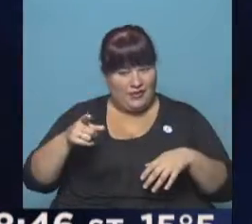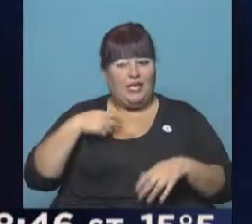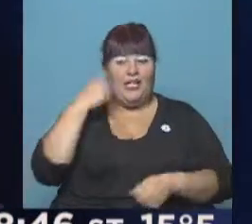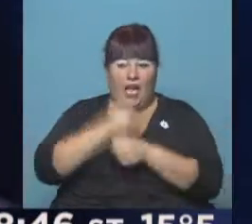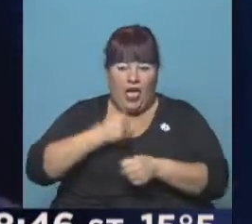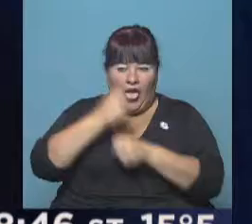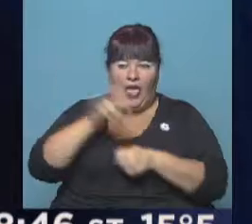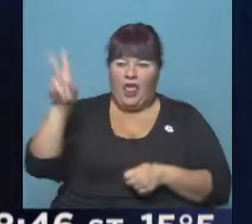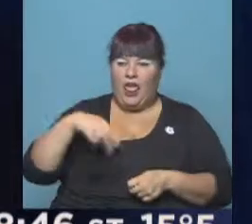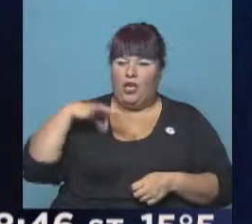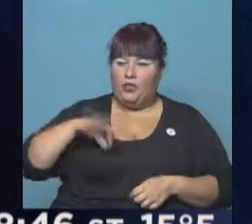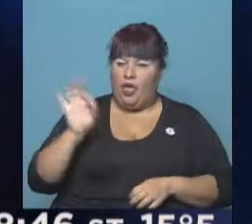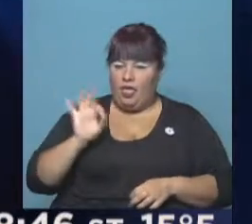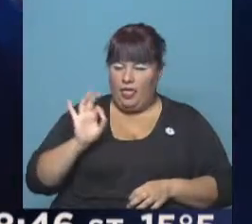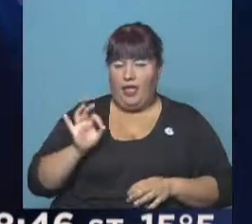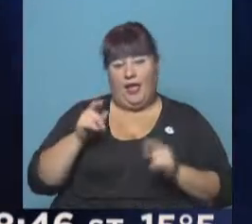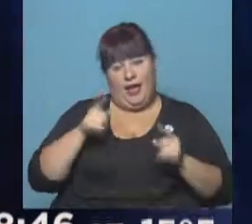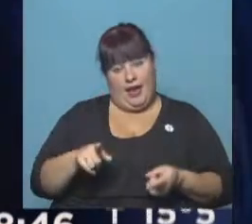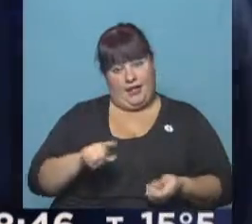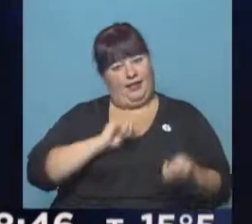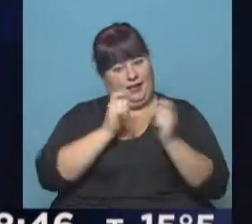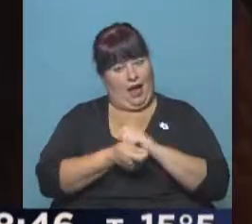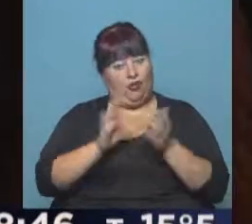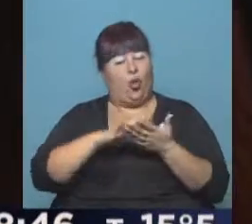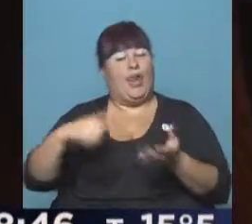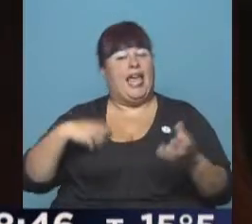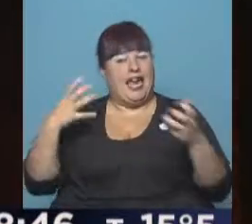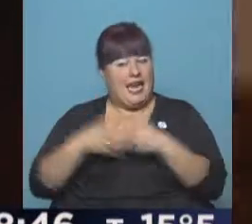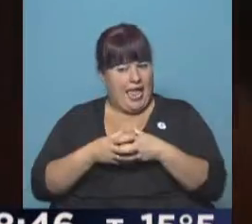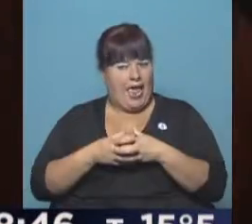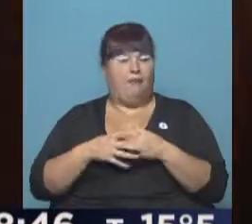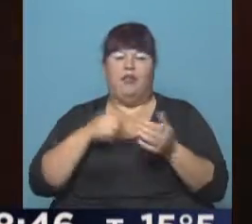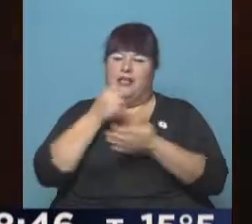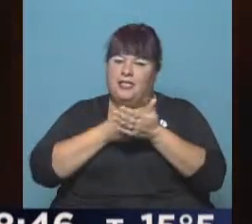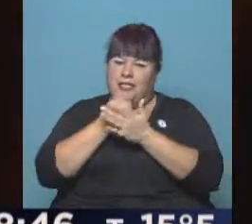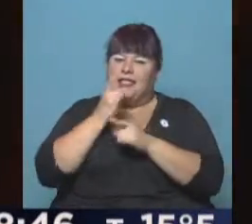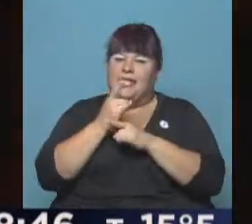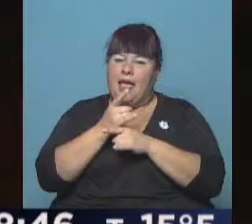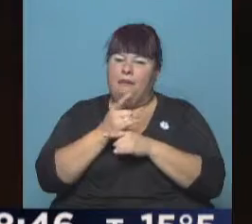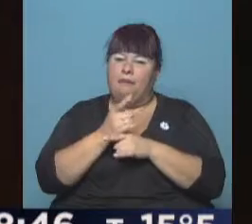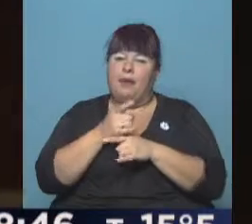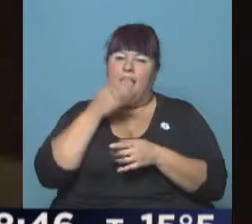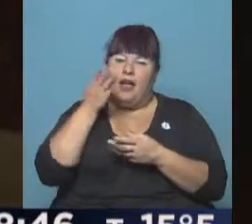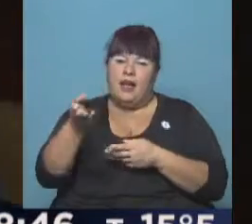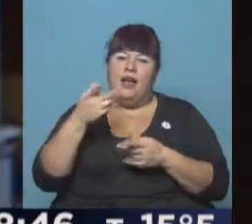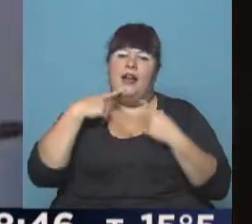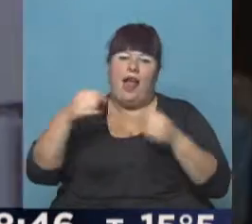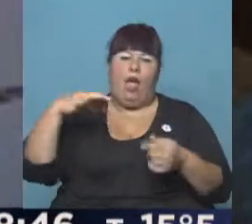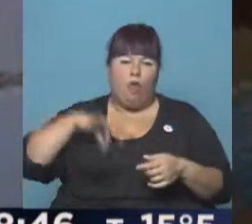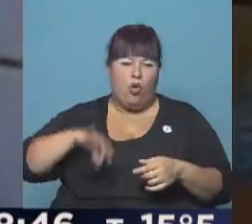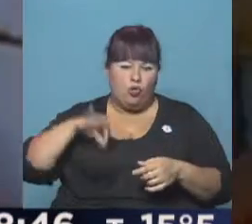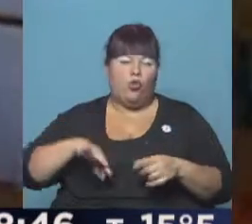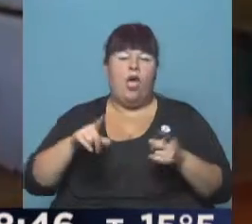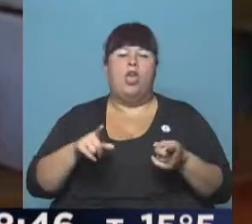que trabajaban y no cobraban y esto es una reivindicación del gremio que iba siempre pegada a las demandas salariales